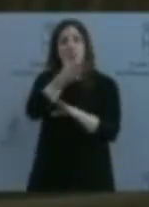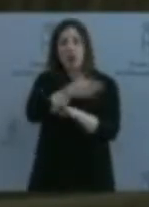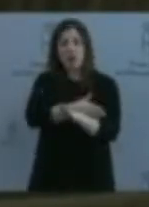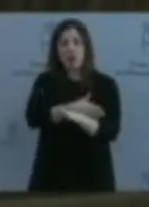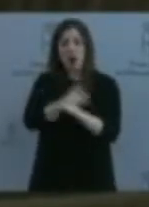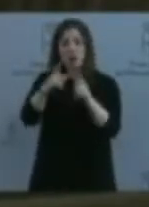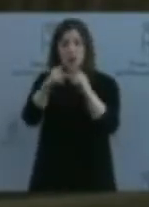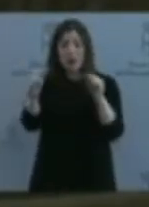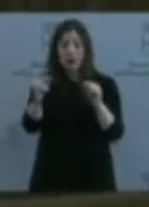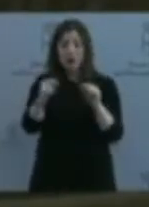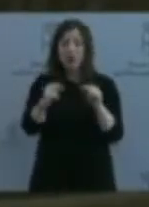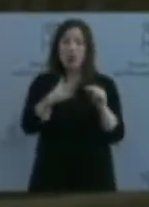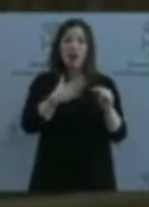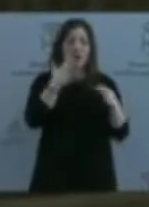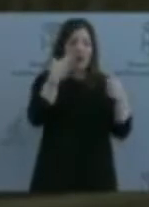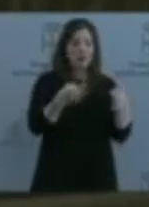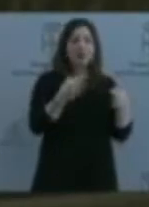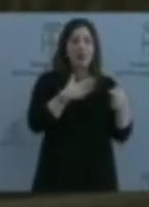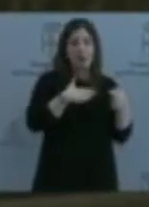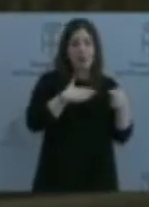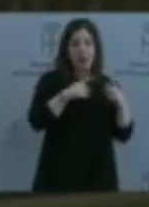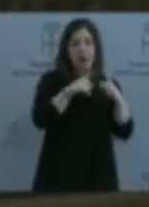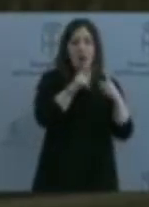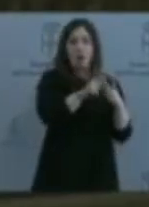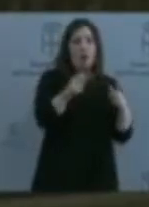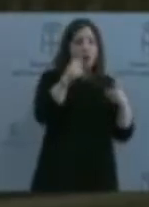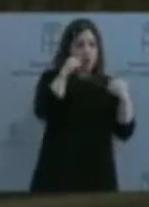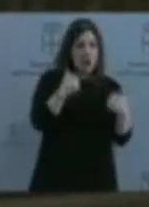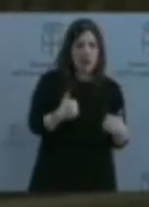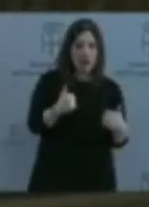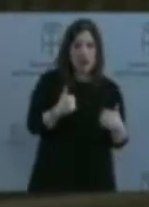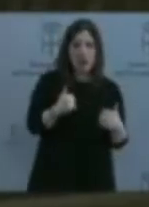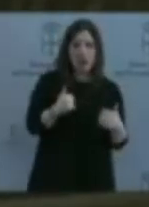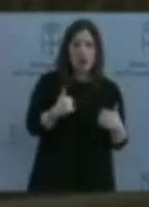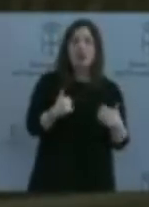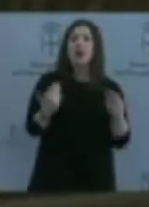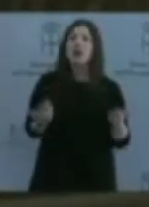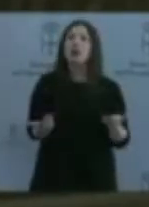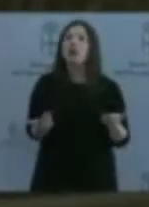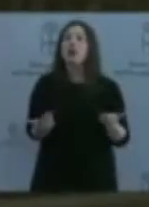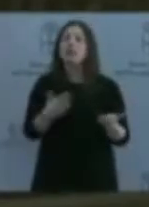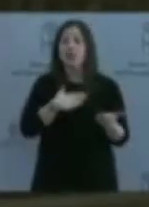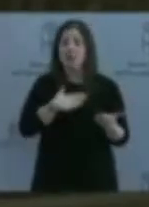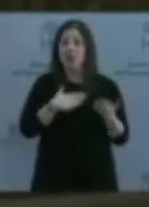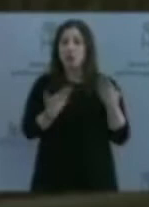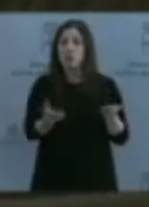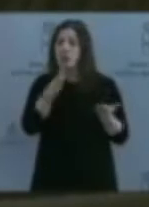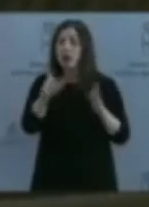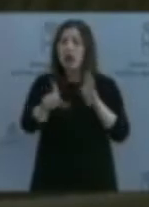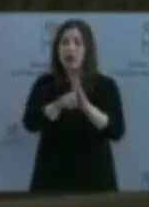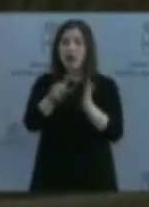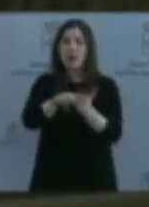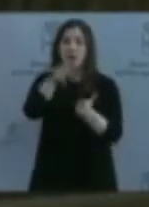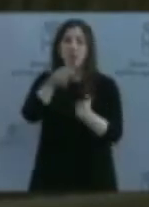Cabe recordar que hasta 2015 el citado artículo 206 de la Ley Hipotecaria, que incluía en dicha prerrogativa